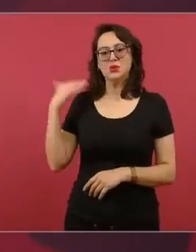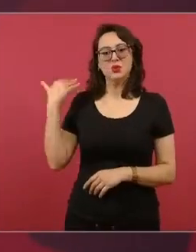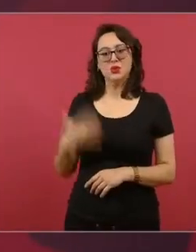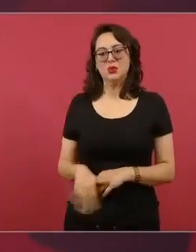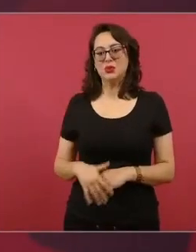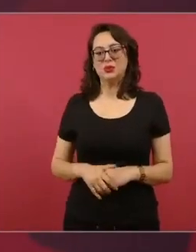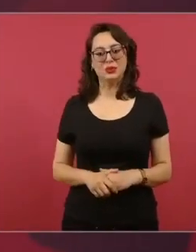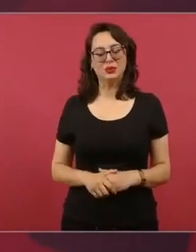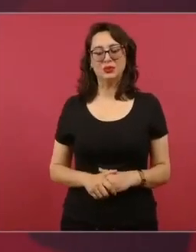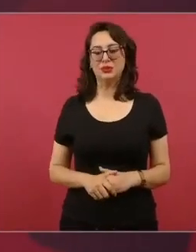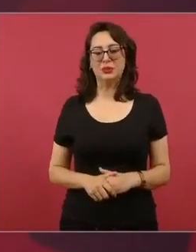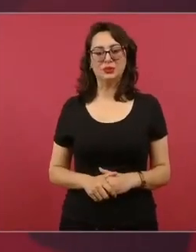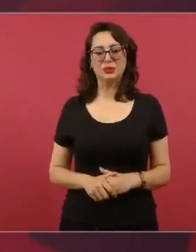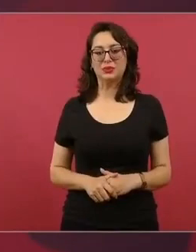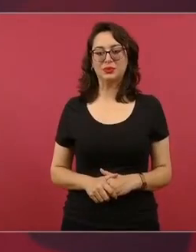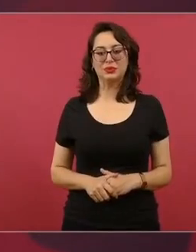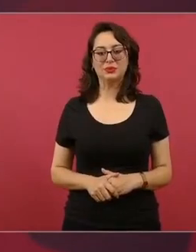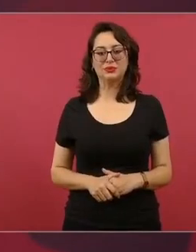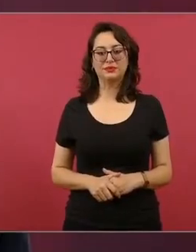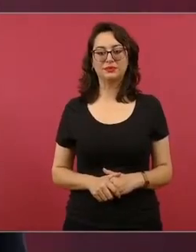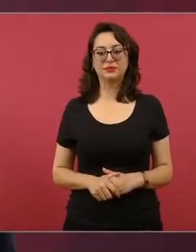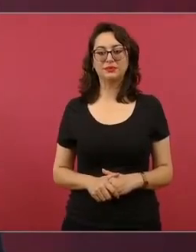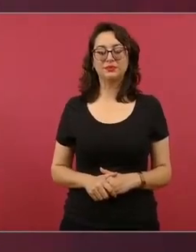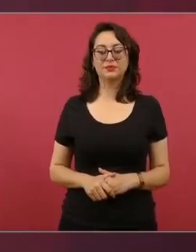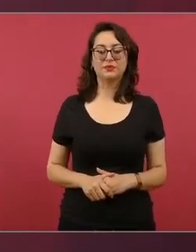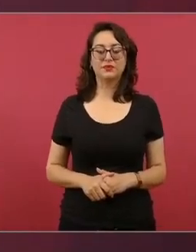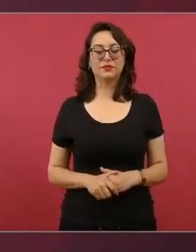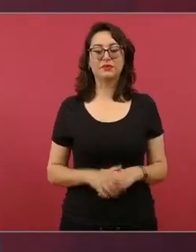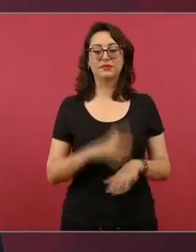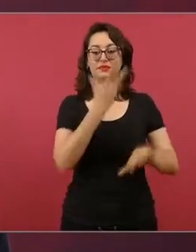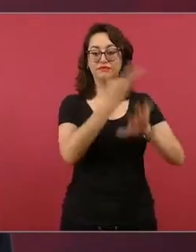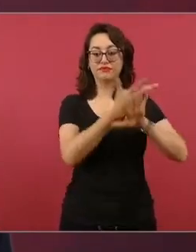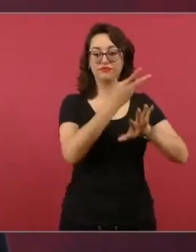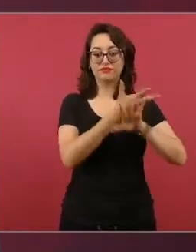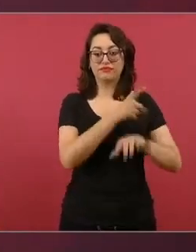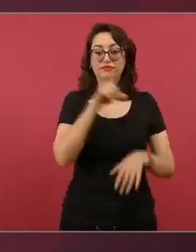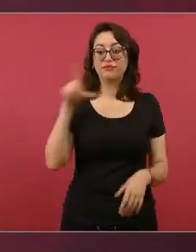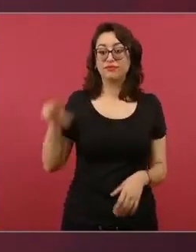por razones políticas, el gobierno de Estados Unidos